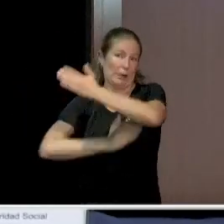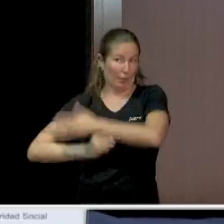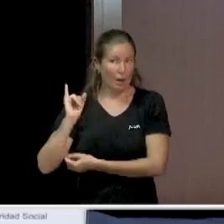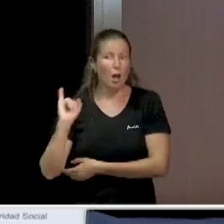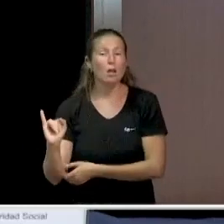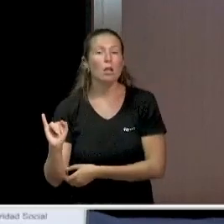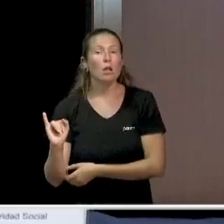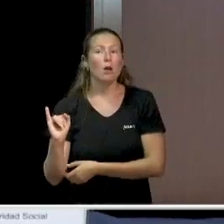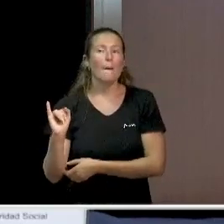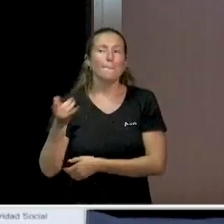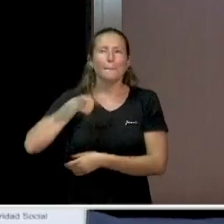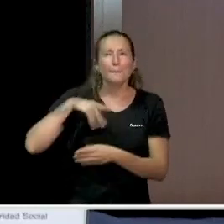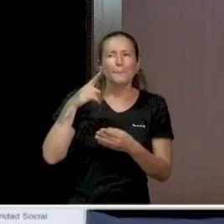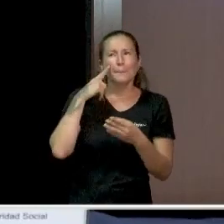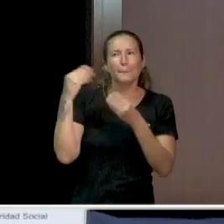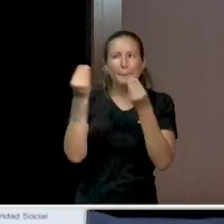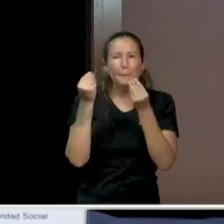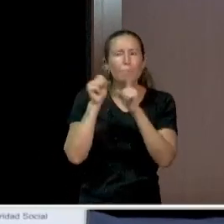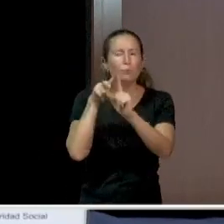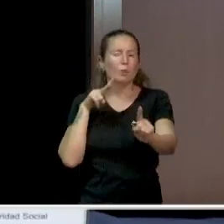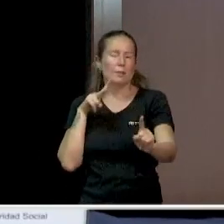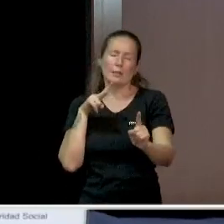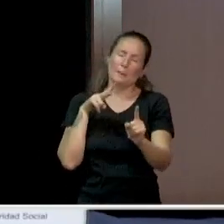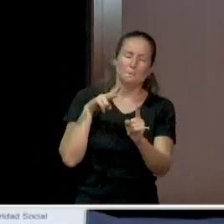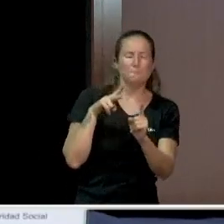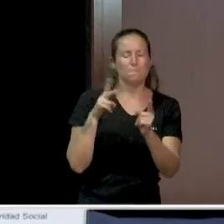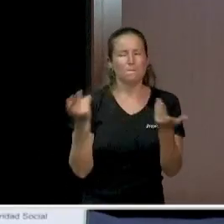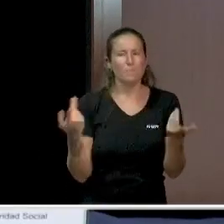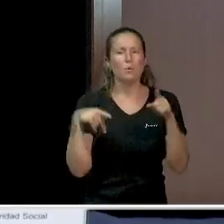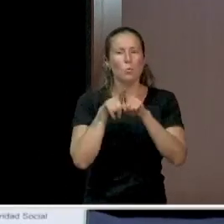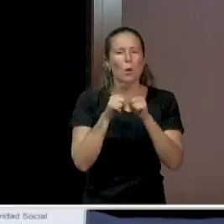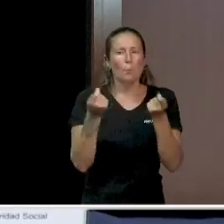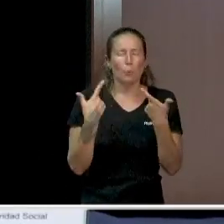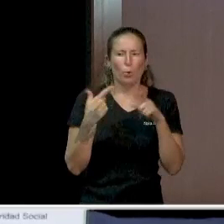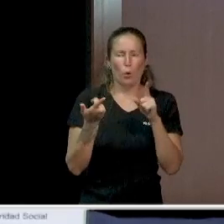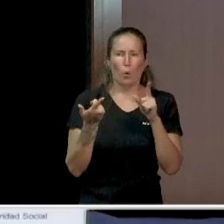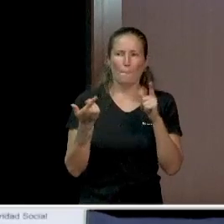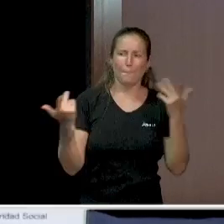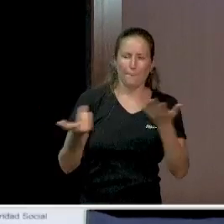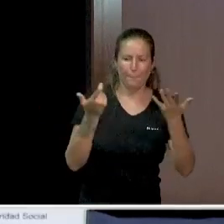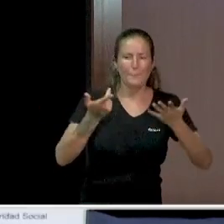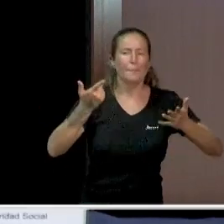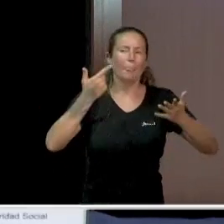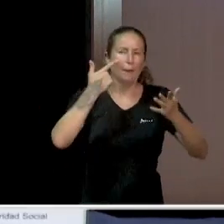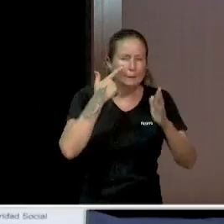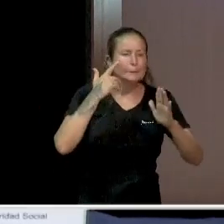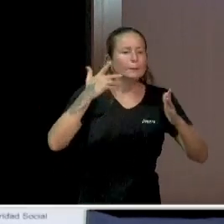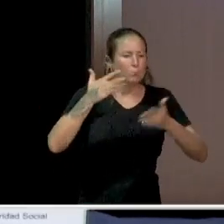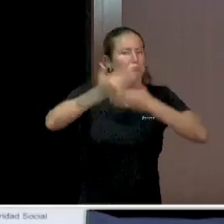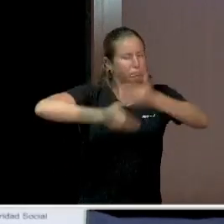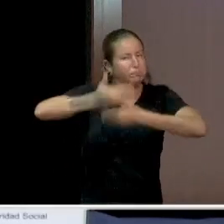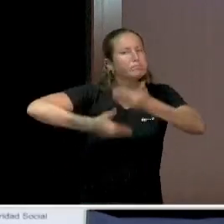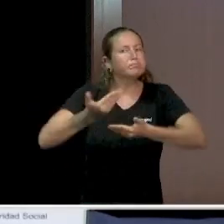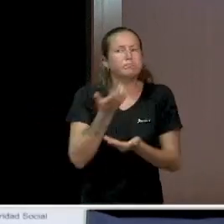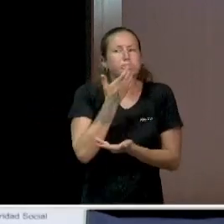discapacidad, podemos apreciarla en una secuencia dinámica, en lo que sería realmente ver